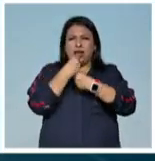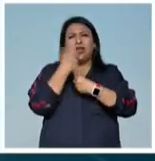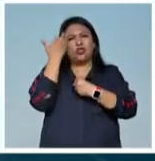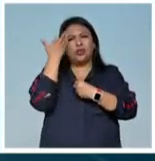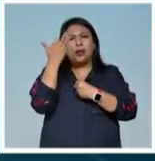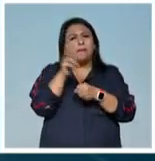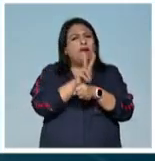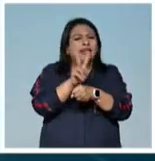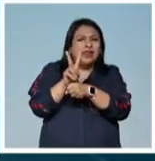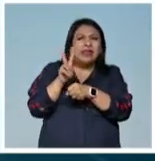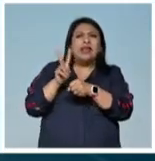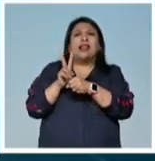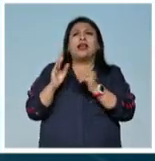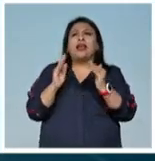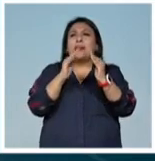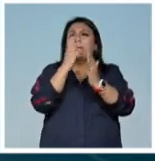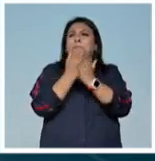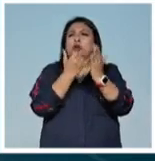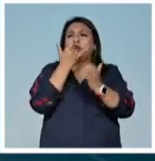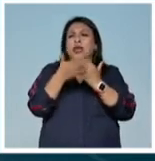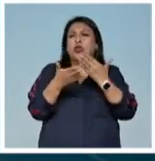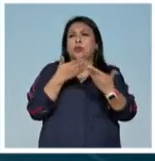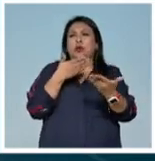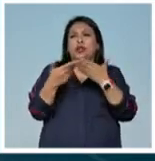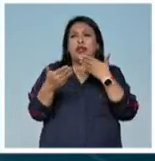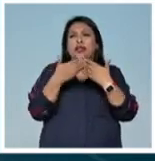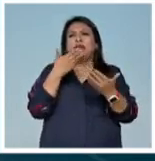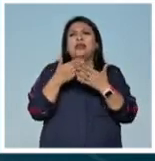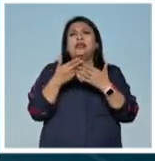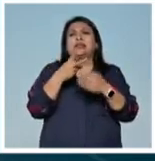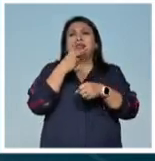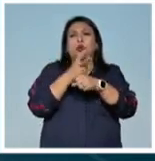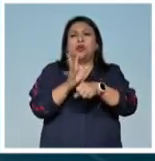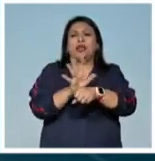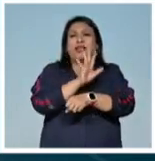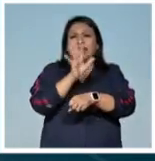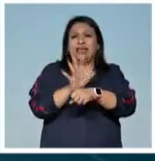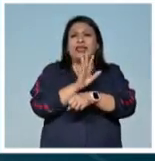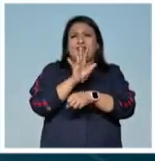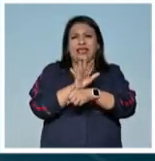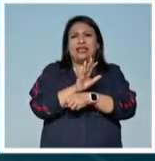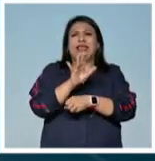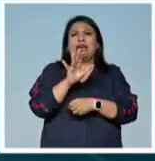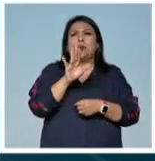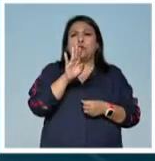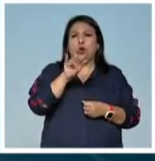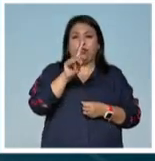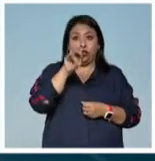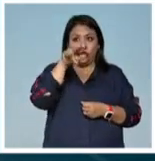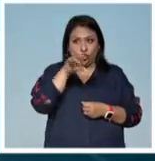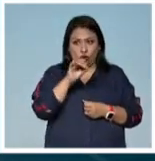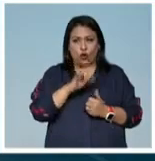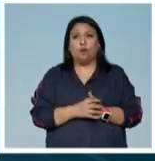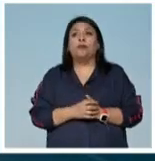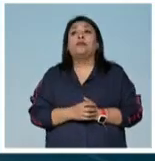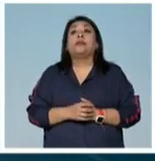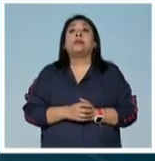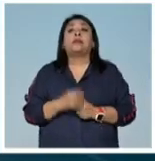la supervisión arqueológica en el proyecto de modernización de la subestación de energía eléctrica de alta tensión Buen Tono.